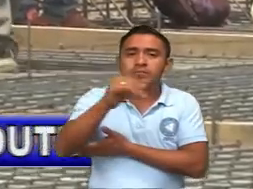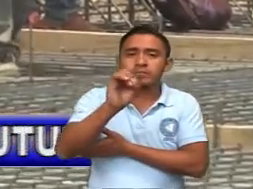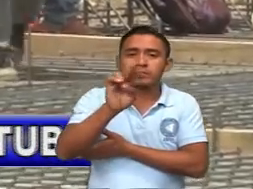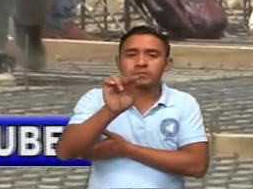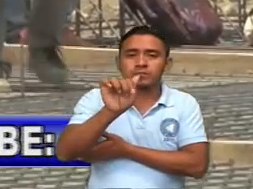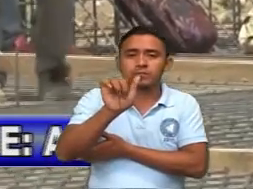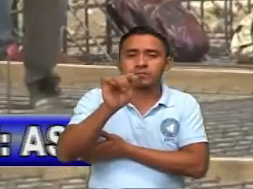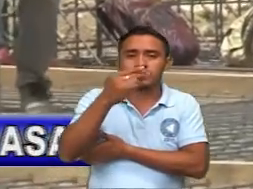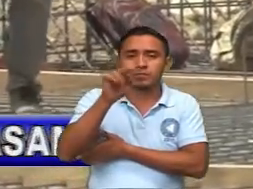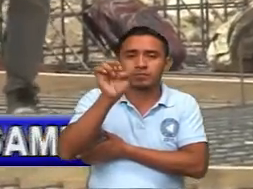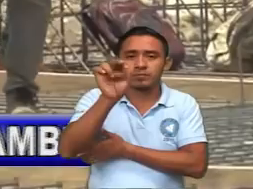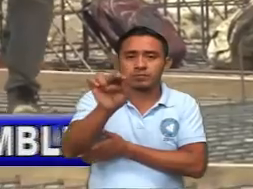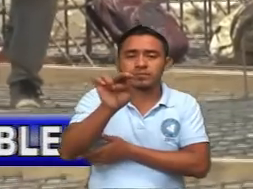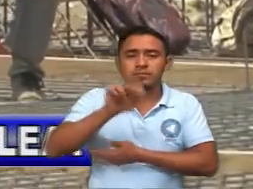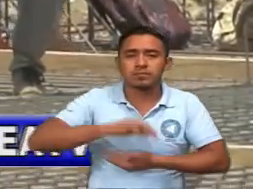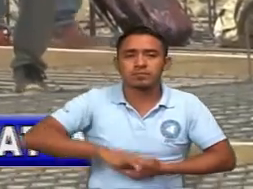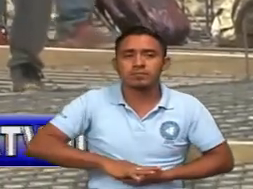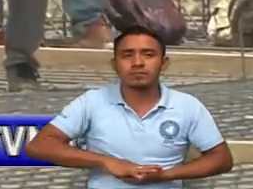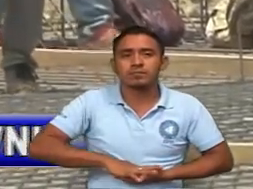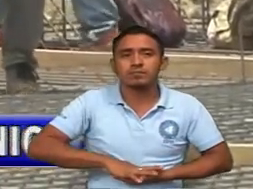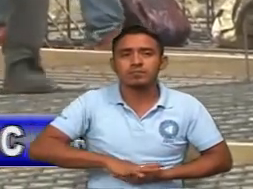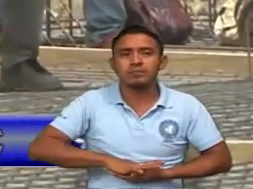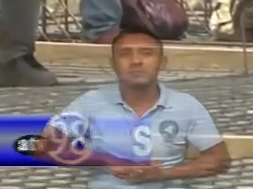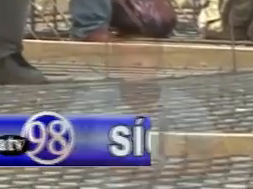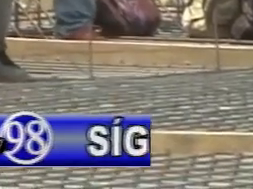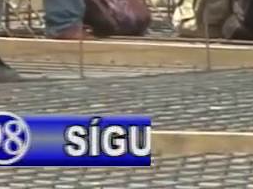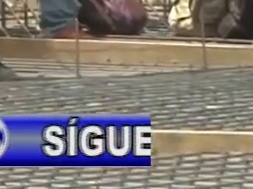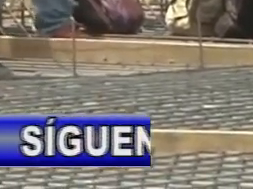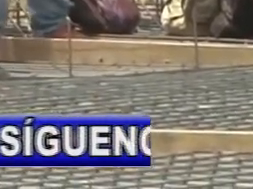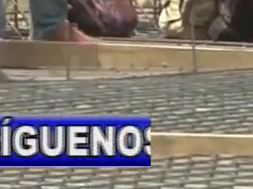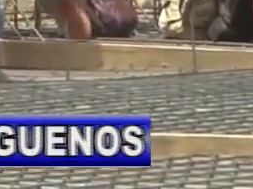informó para el canal parlamentario Jonathan Castro.